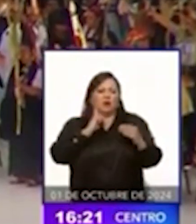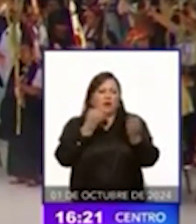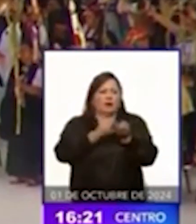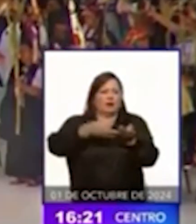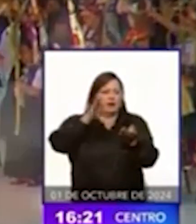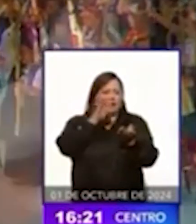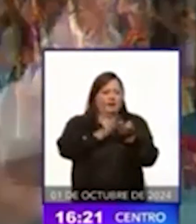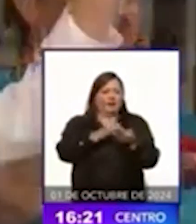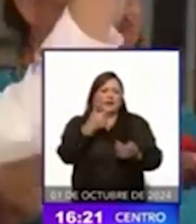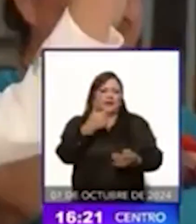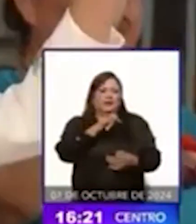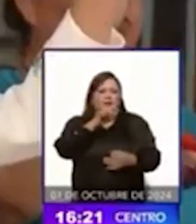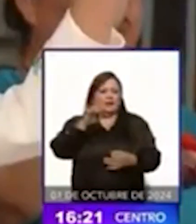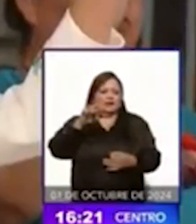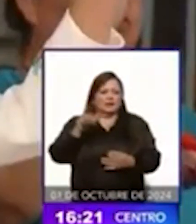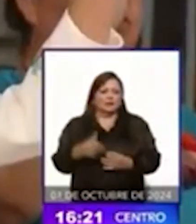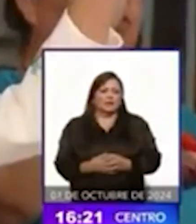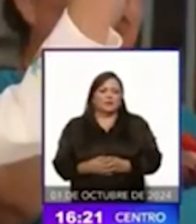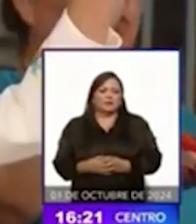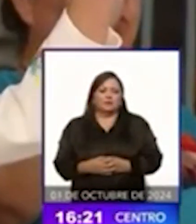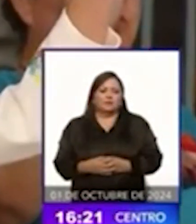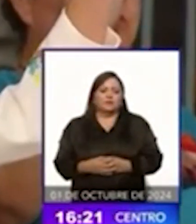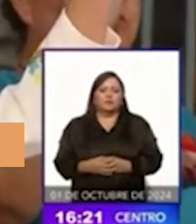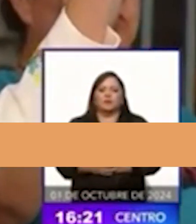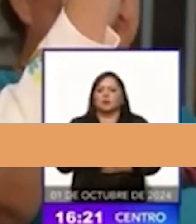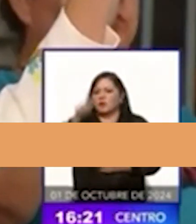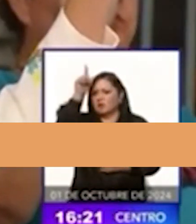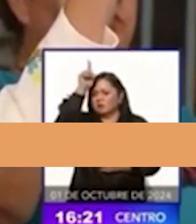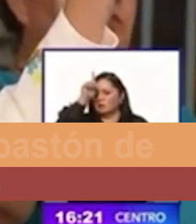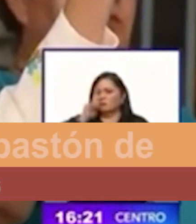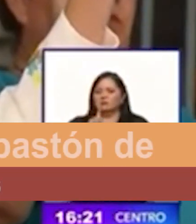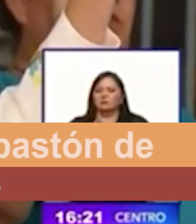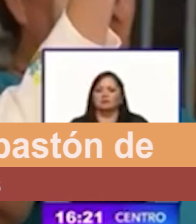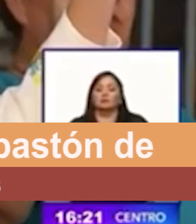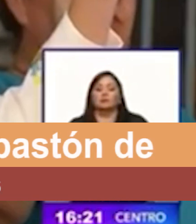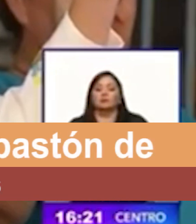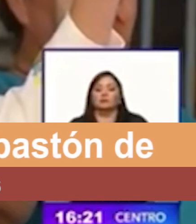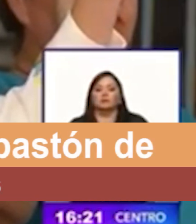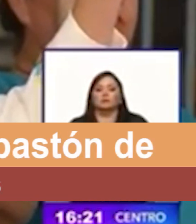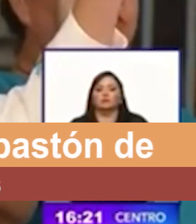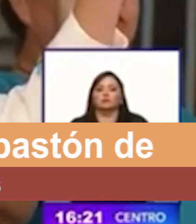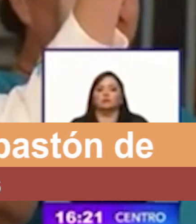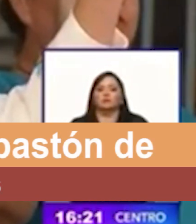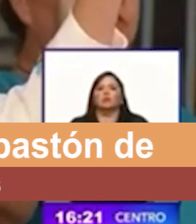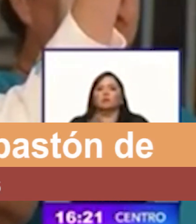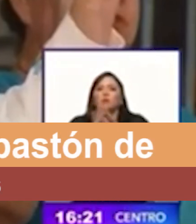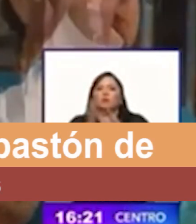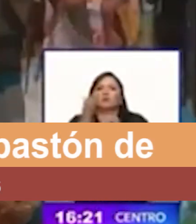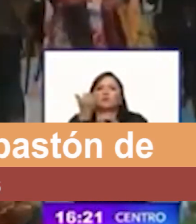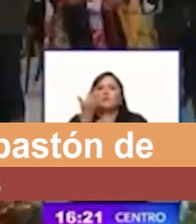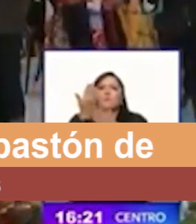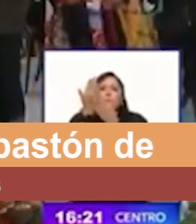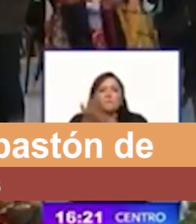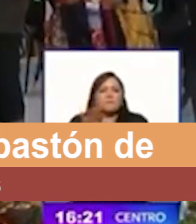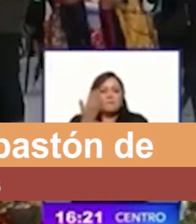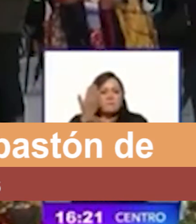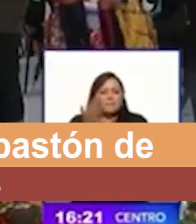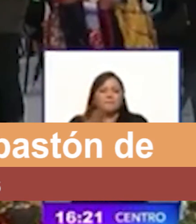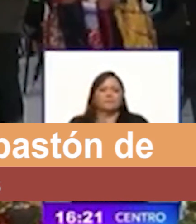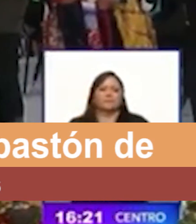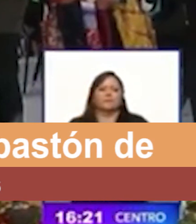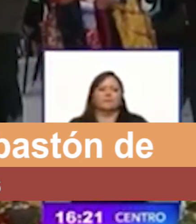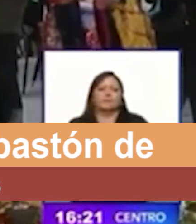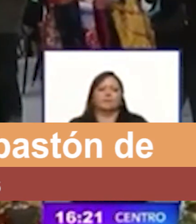En su primer mensaje como presidenta de México, Claudia Sheinbaum Pardo se comprometió a gobernar bajo los principios del humanismo mexicano,